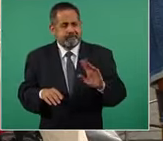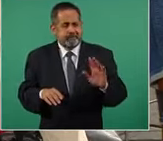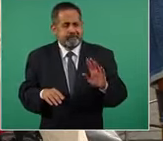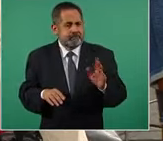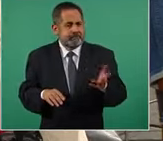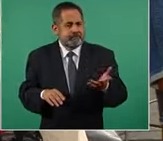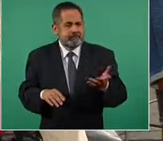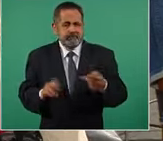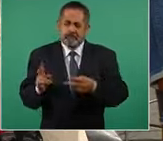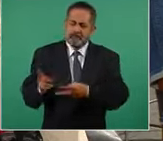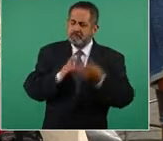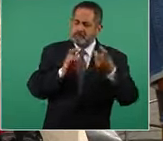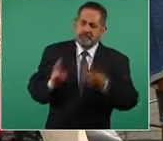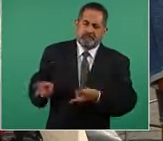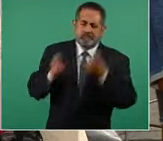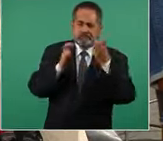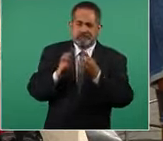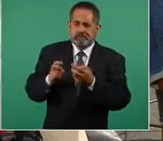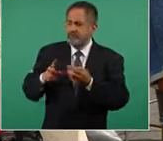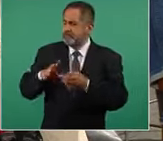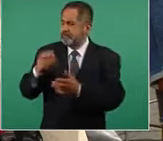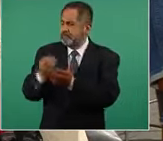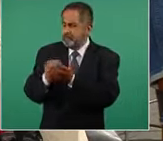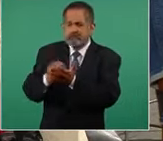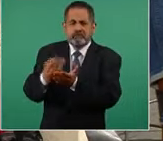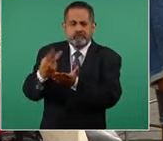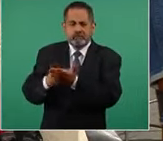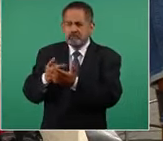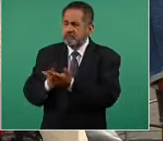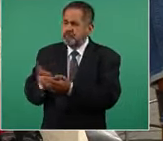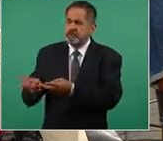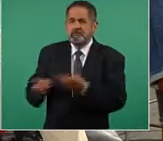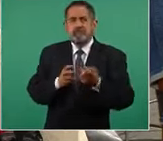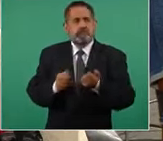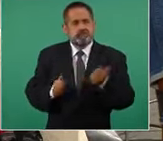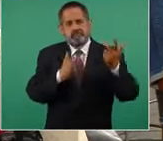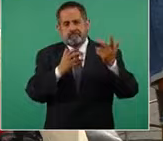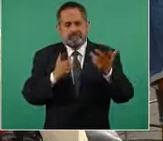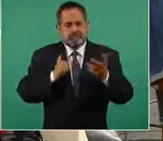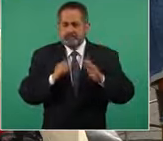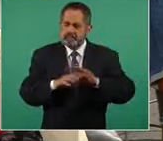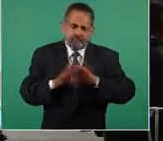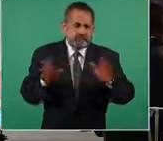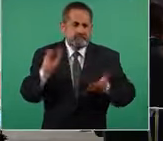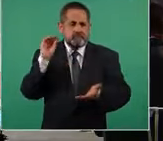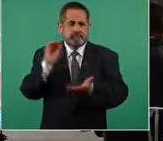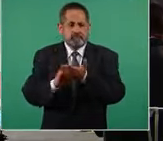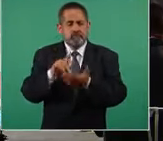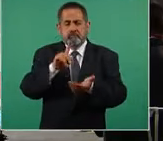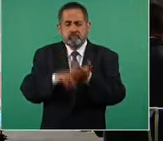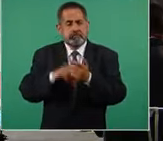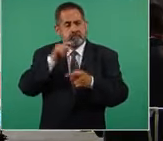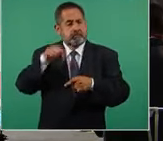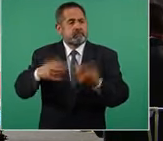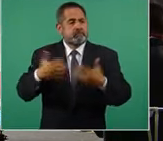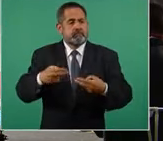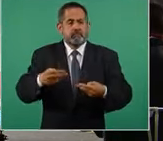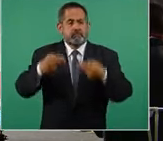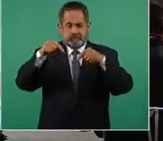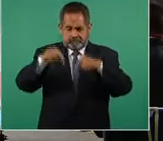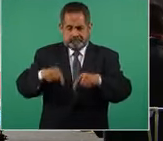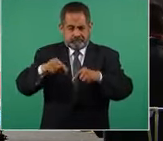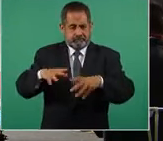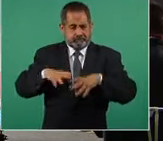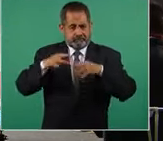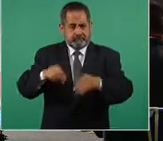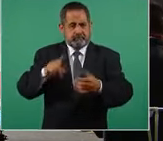con el robo, el saqueo de los recursos del oro, de la plata. Ellos están proponiendo que se instalen fundidoras para que sean onzas